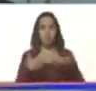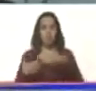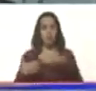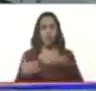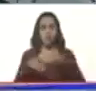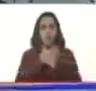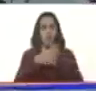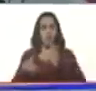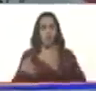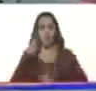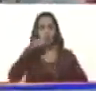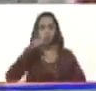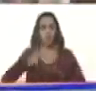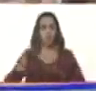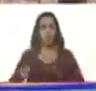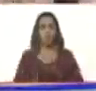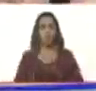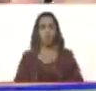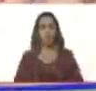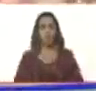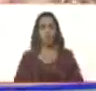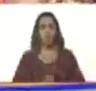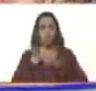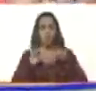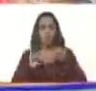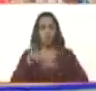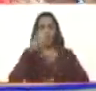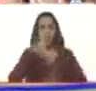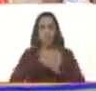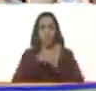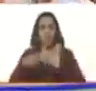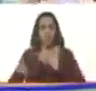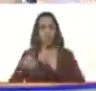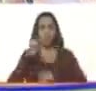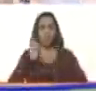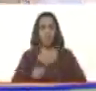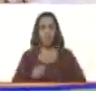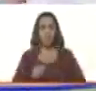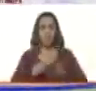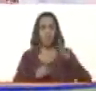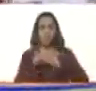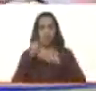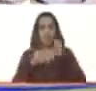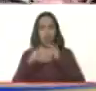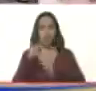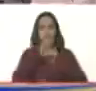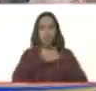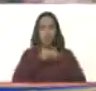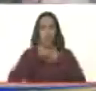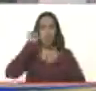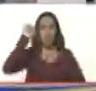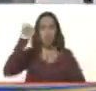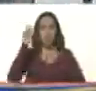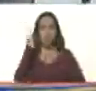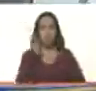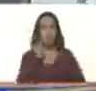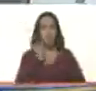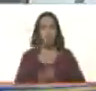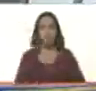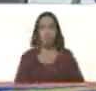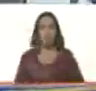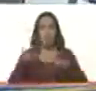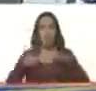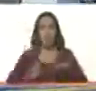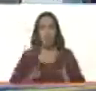del pueblo, por sus derechos y por la construcción del socialismo bolivariano. Ha nacido este